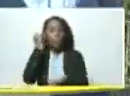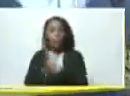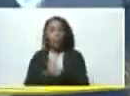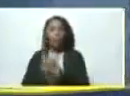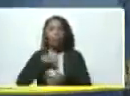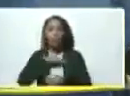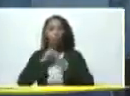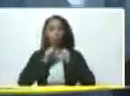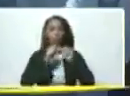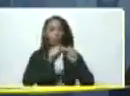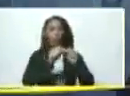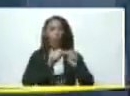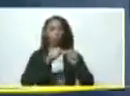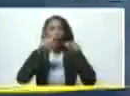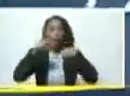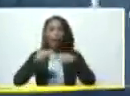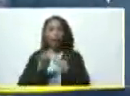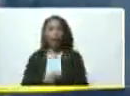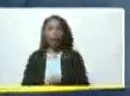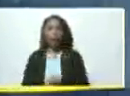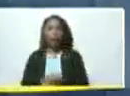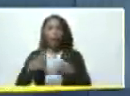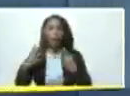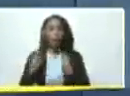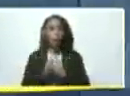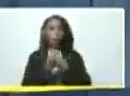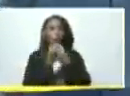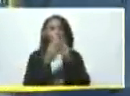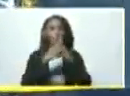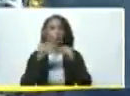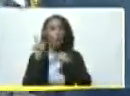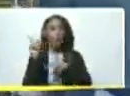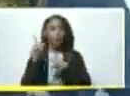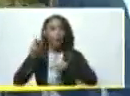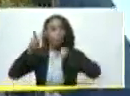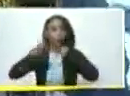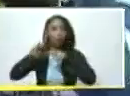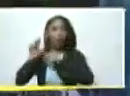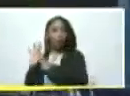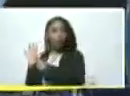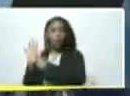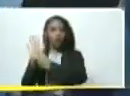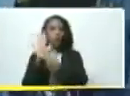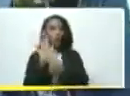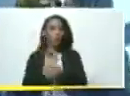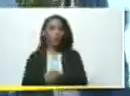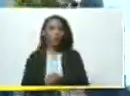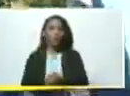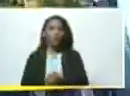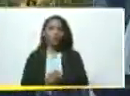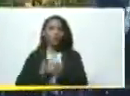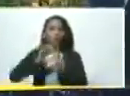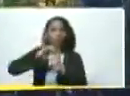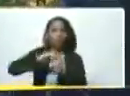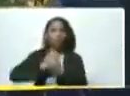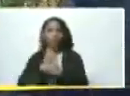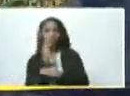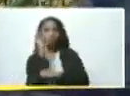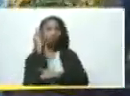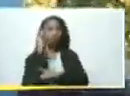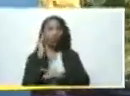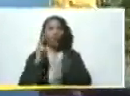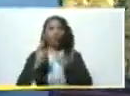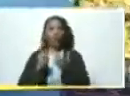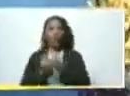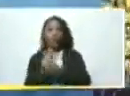continuamos entonces, Brenda. Conjuntamente con toda esta exposición, cebollín, apio, cilantro,